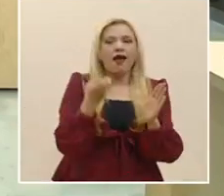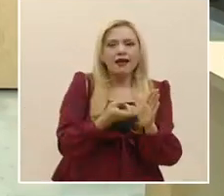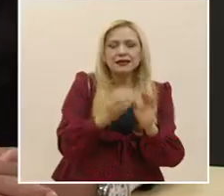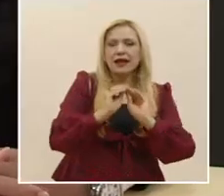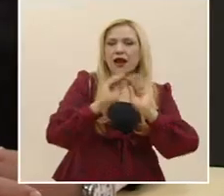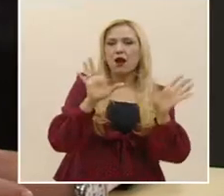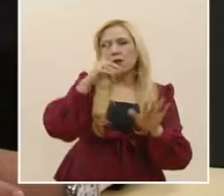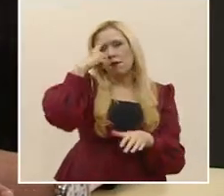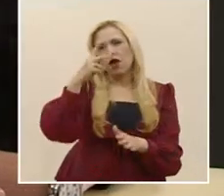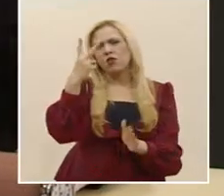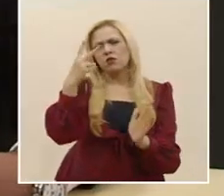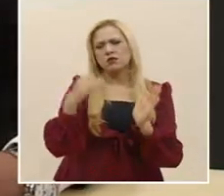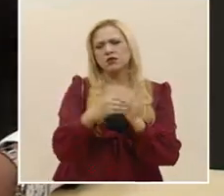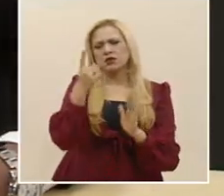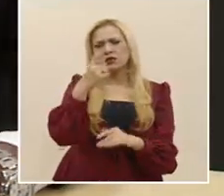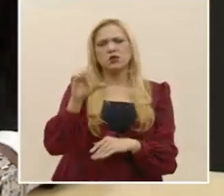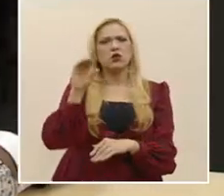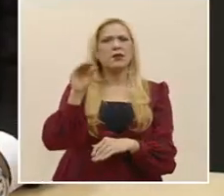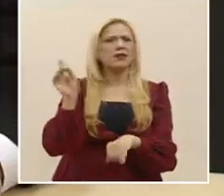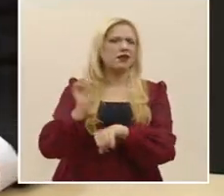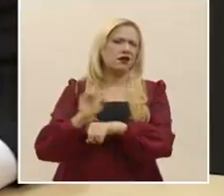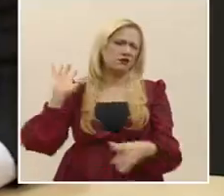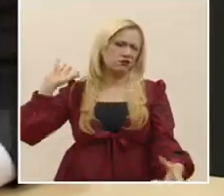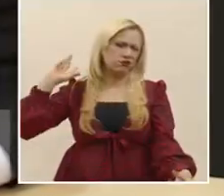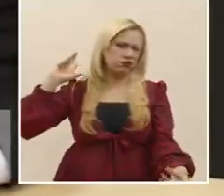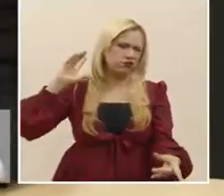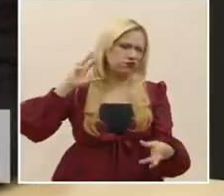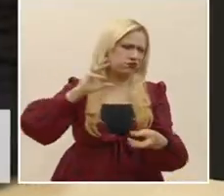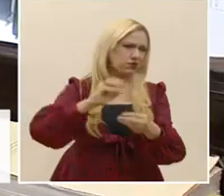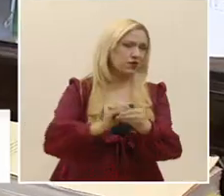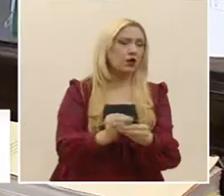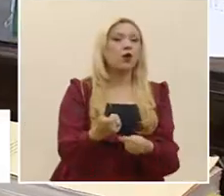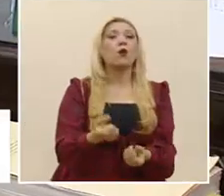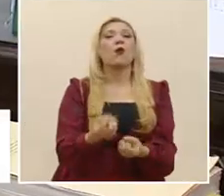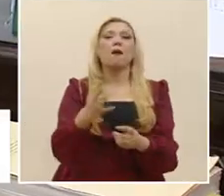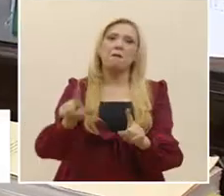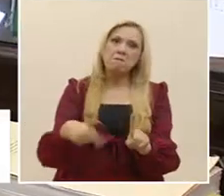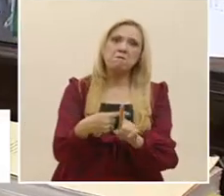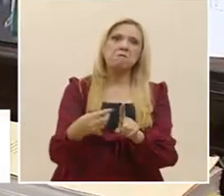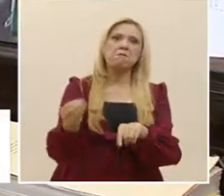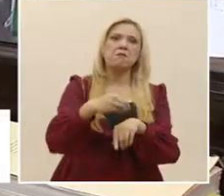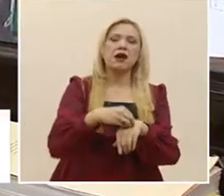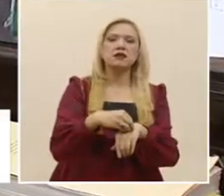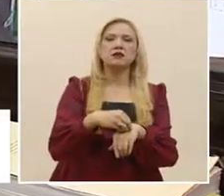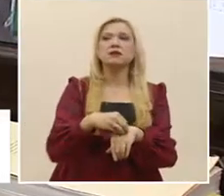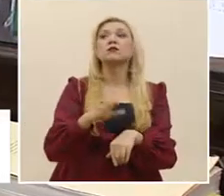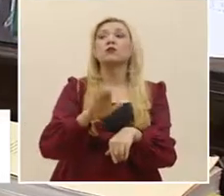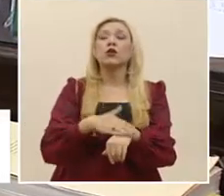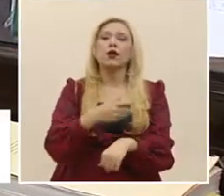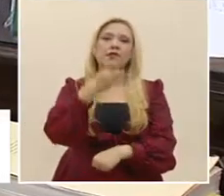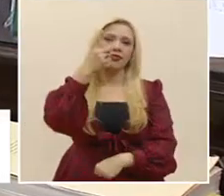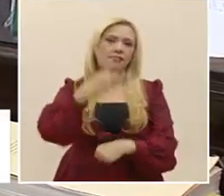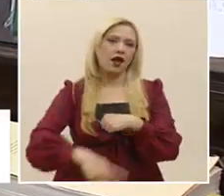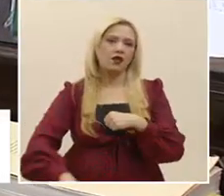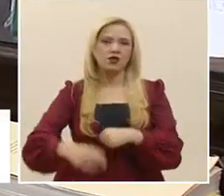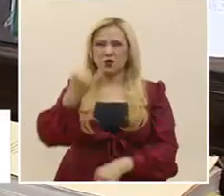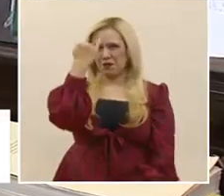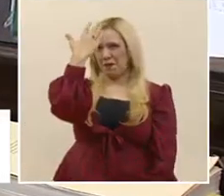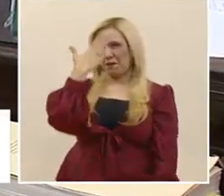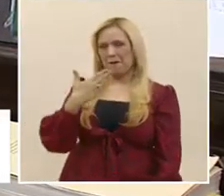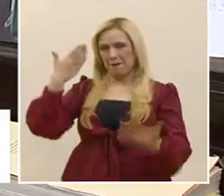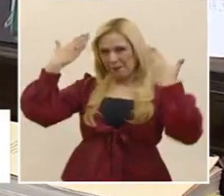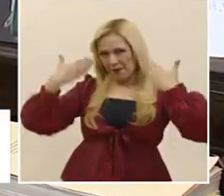de 2.190 unidades de medida y su actualización solo aplica para reparar el daño moral. En consecuencia,